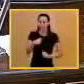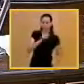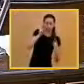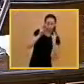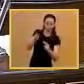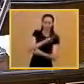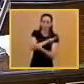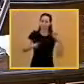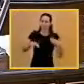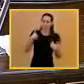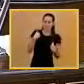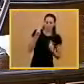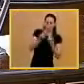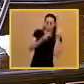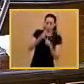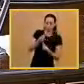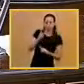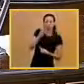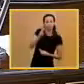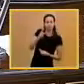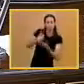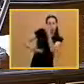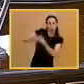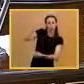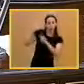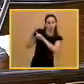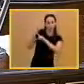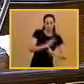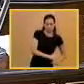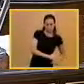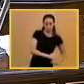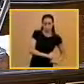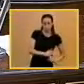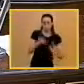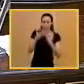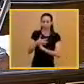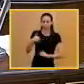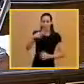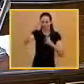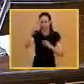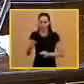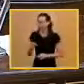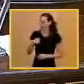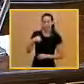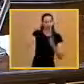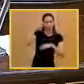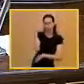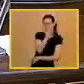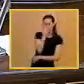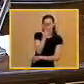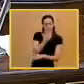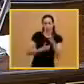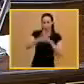muy condicionada por un pasado discriminador de muchos años, lo que hace que el escepticismo sea dominante. Sabe, señor